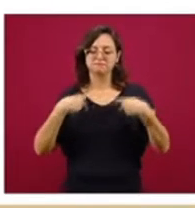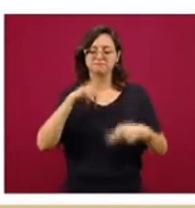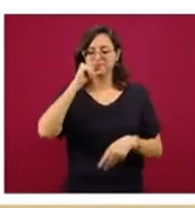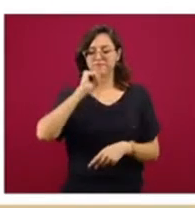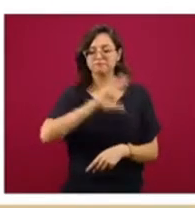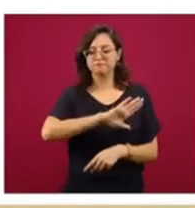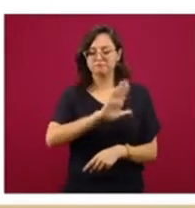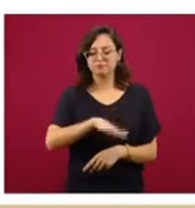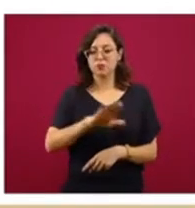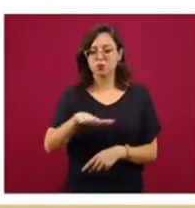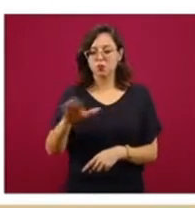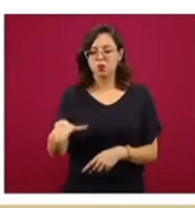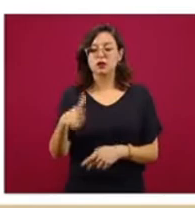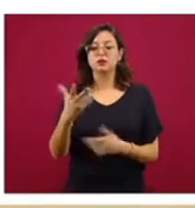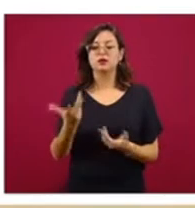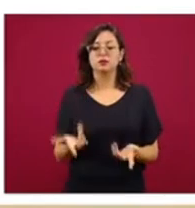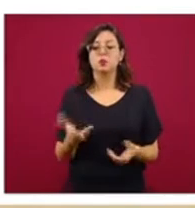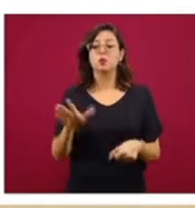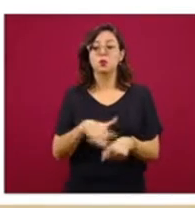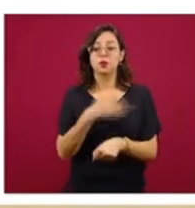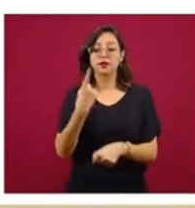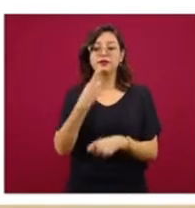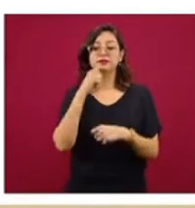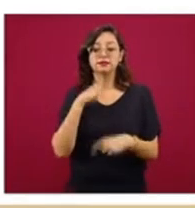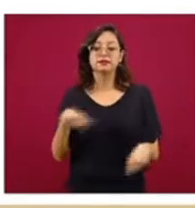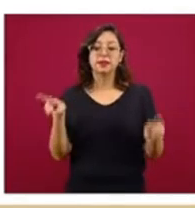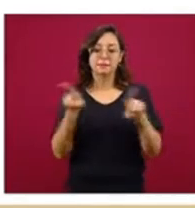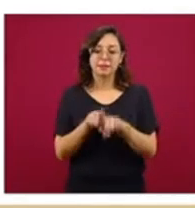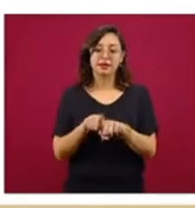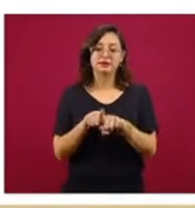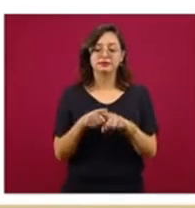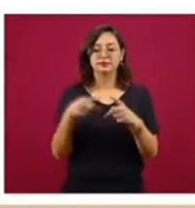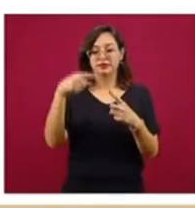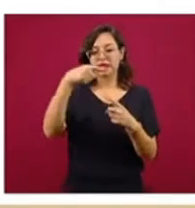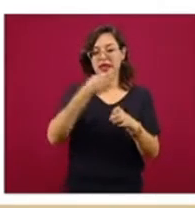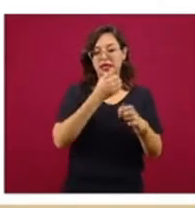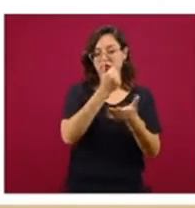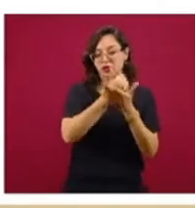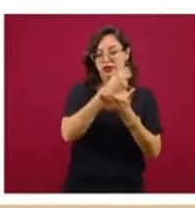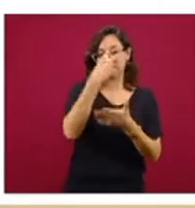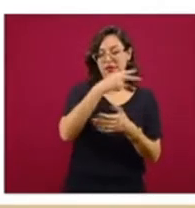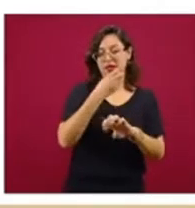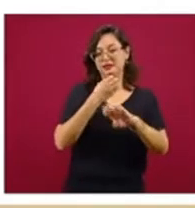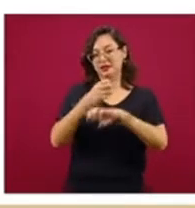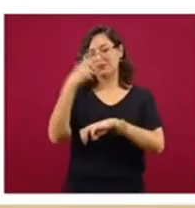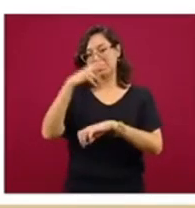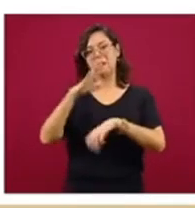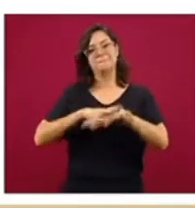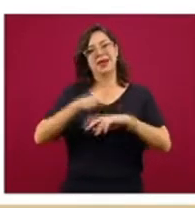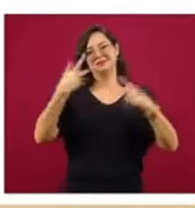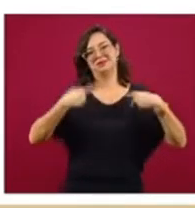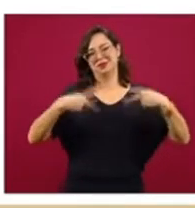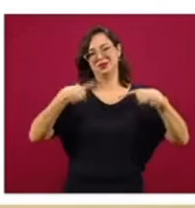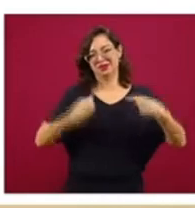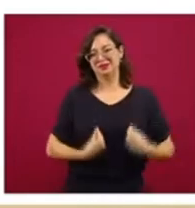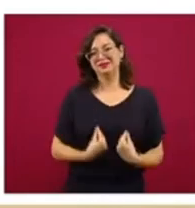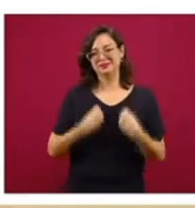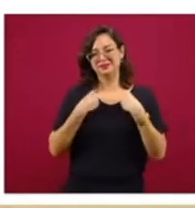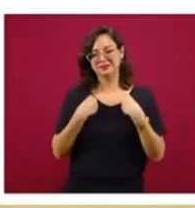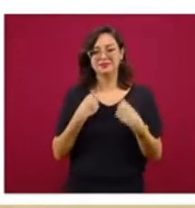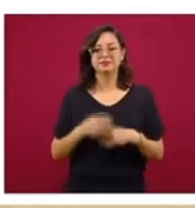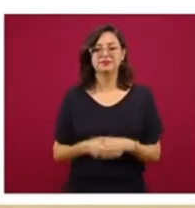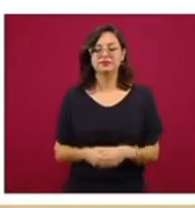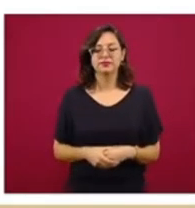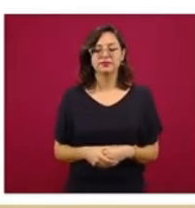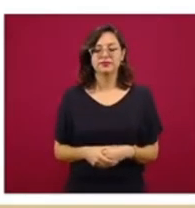ocurrencia. No perder de vista que son también, en particular las primeras dos, las zonas más pobladas. La siguiente.